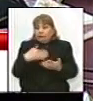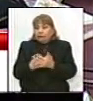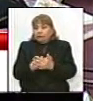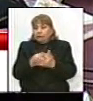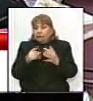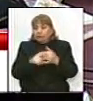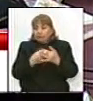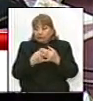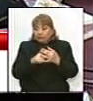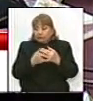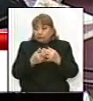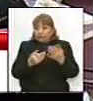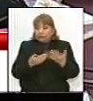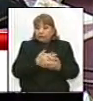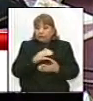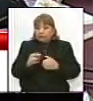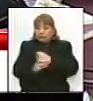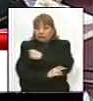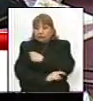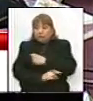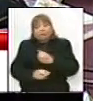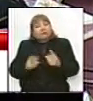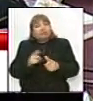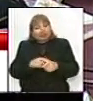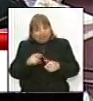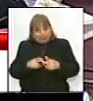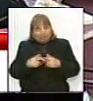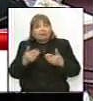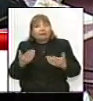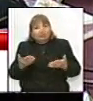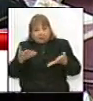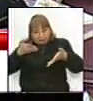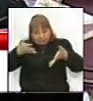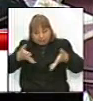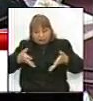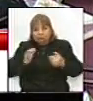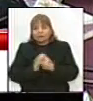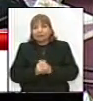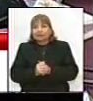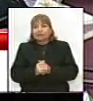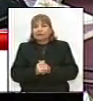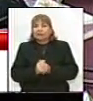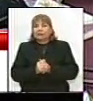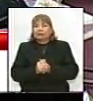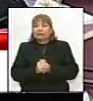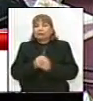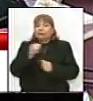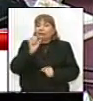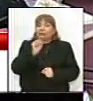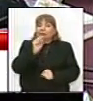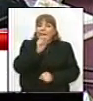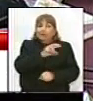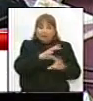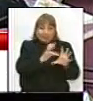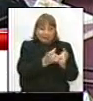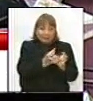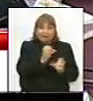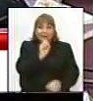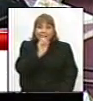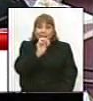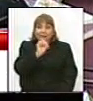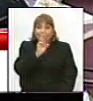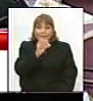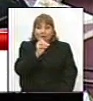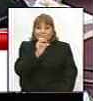iniciativa legislativa en el país, entonces es dejar reservado que solamente sea el Senado el que proponga la iniciativa y de ahí